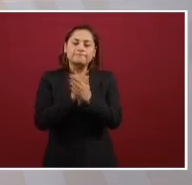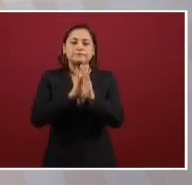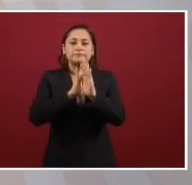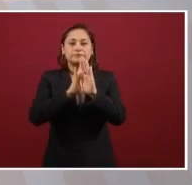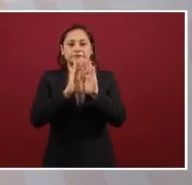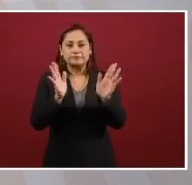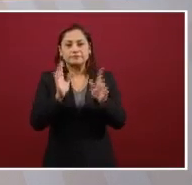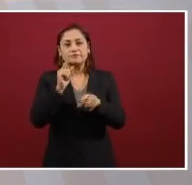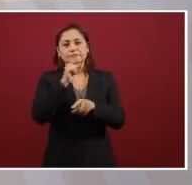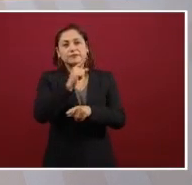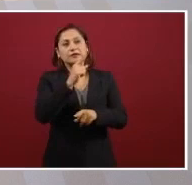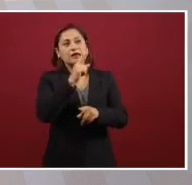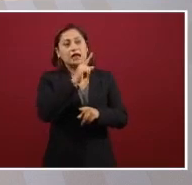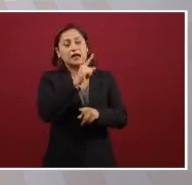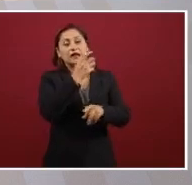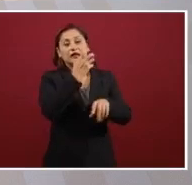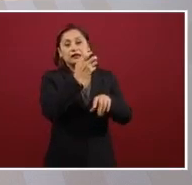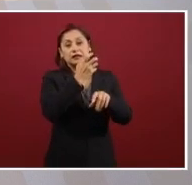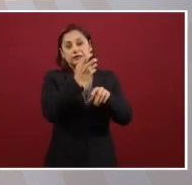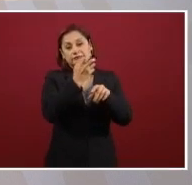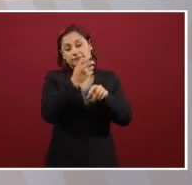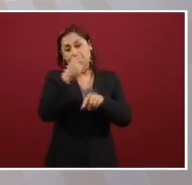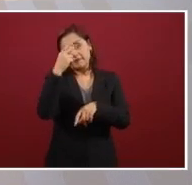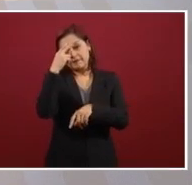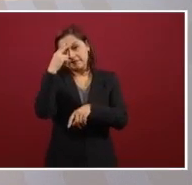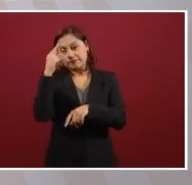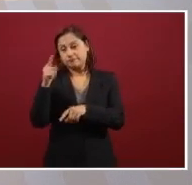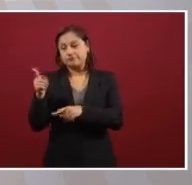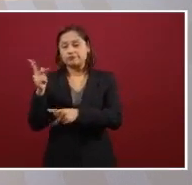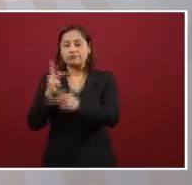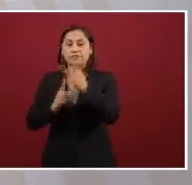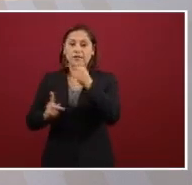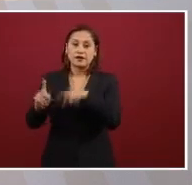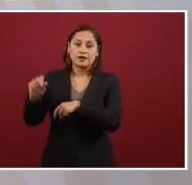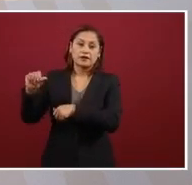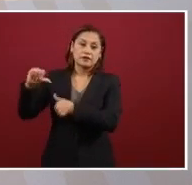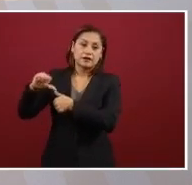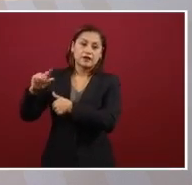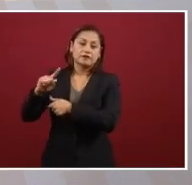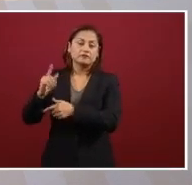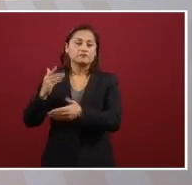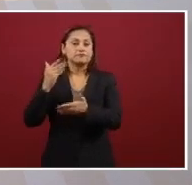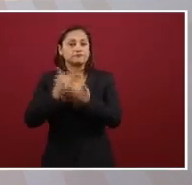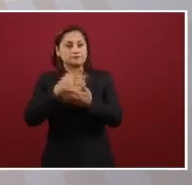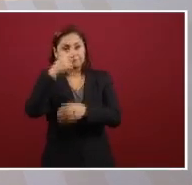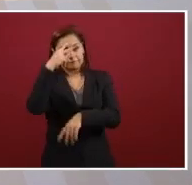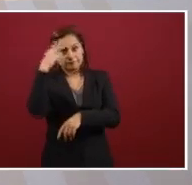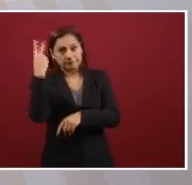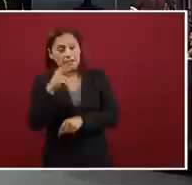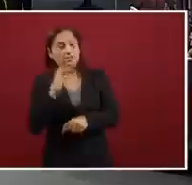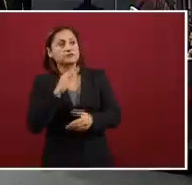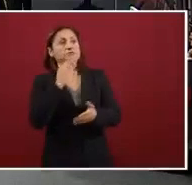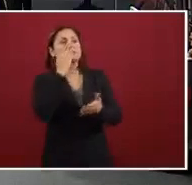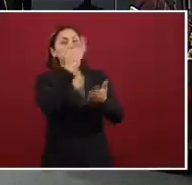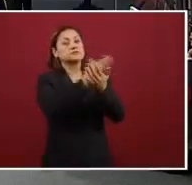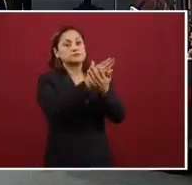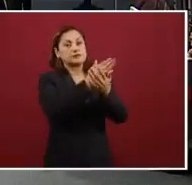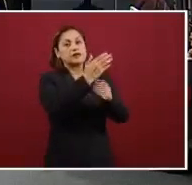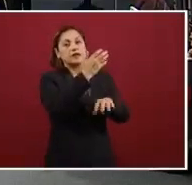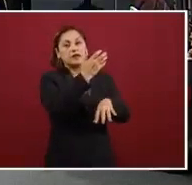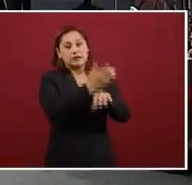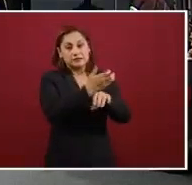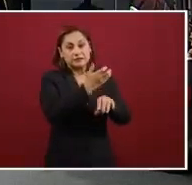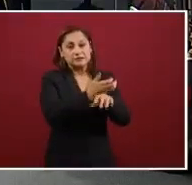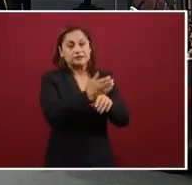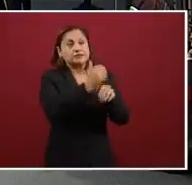ya cruzaron México, ya llegaron a Estados Unidos, lo tienen que esperar aquí no sé cuánto tiempo que les den una audiencia. Entonces, se les da el apoyo,